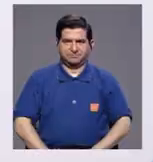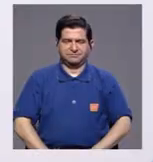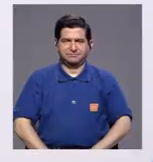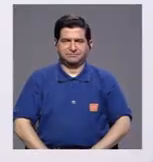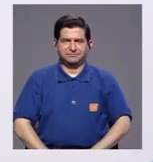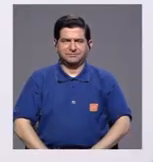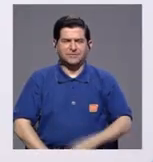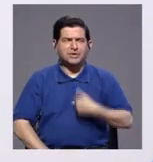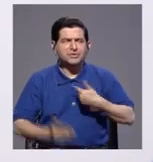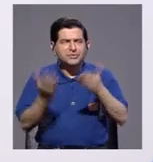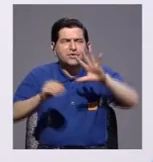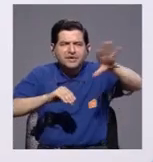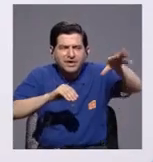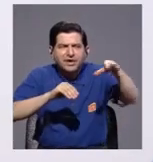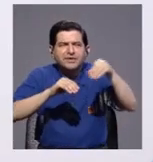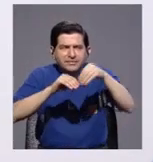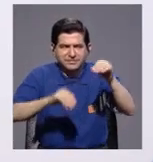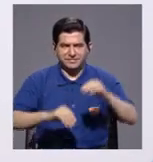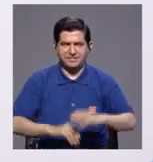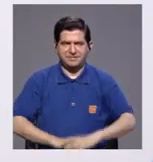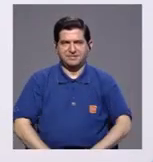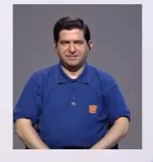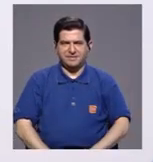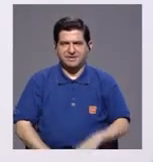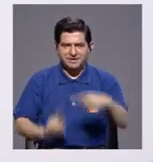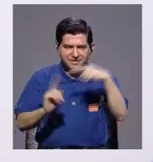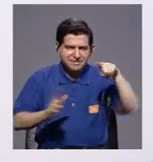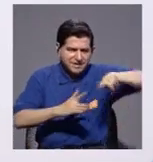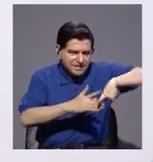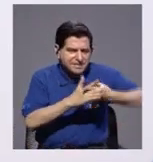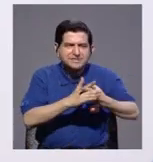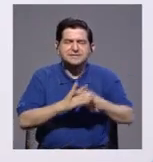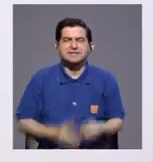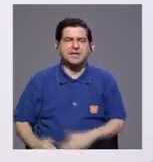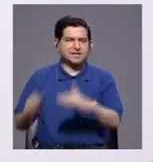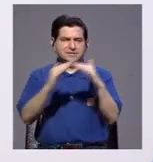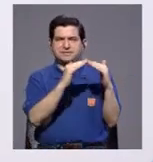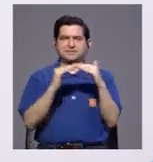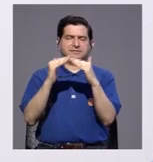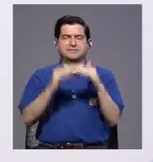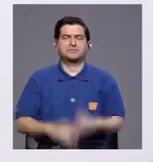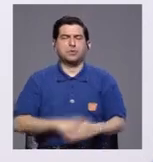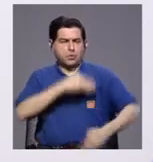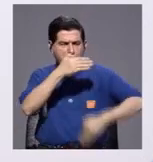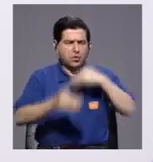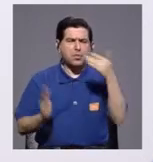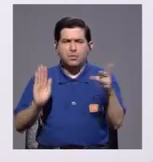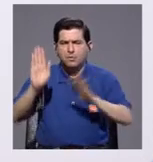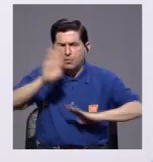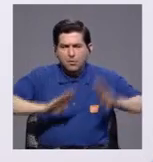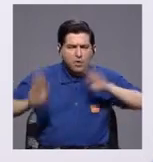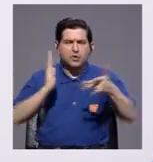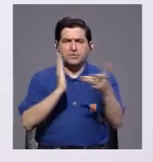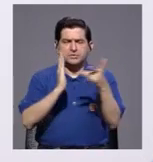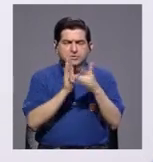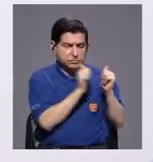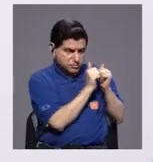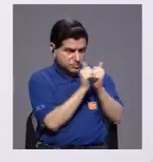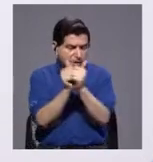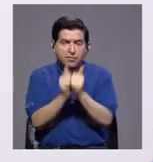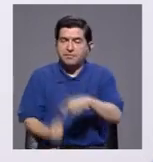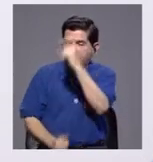yo quiero agregarle a eso desde los inicios de la civilización los procesos biotecnológicos acompañan al ser humano